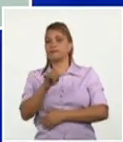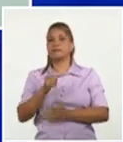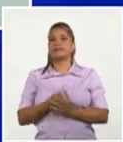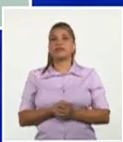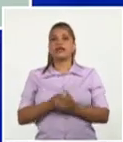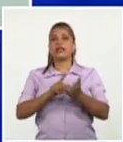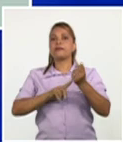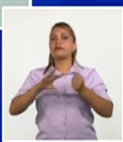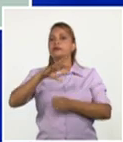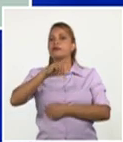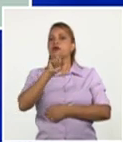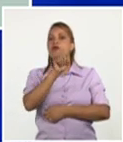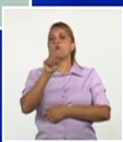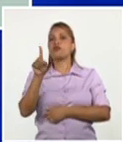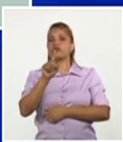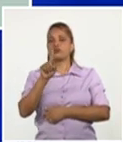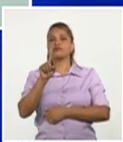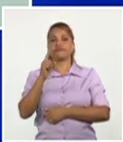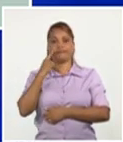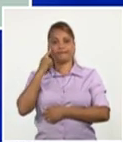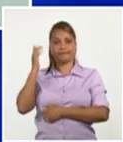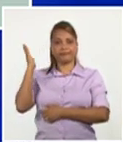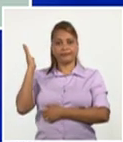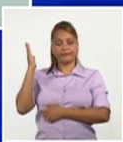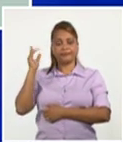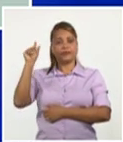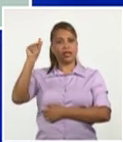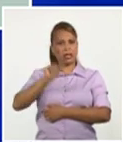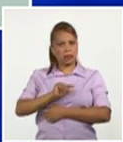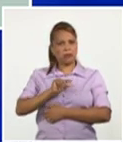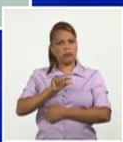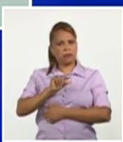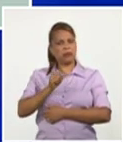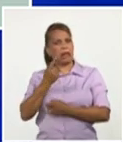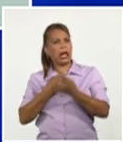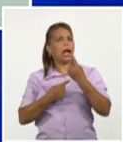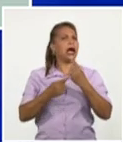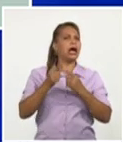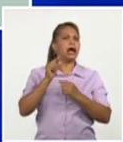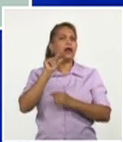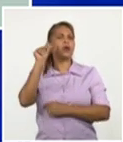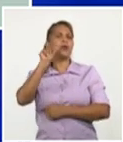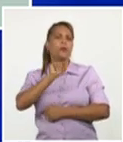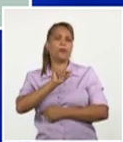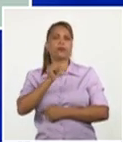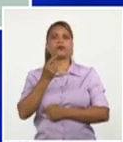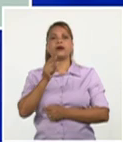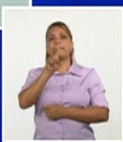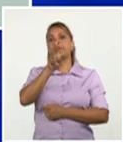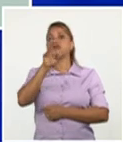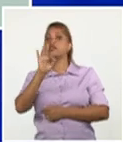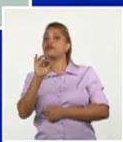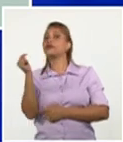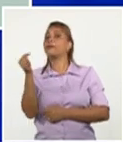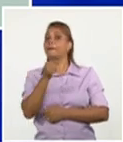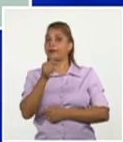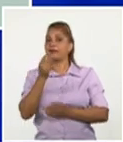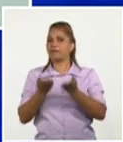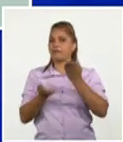11, podemos decir que es una reducción de 28 menos que en la jornada